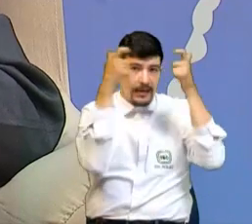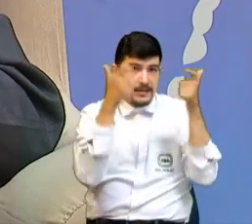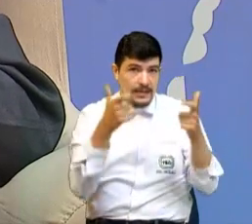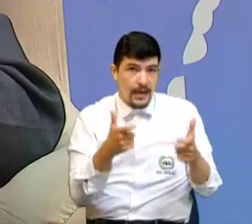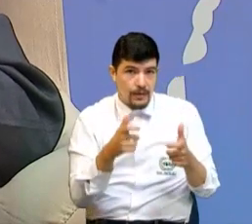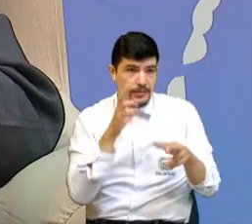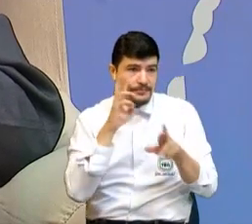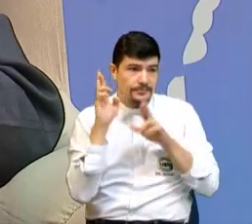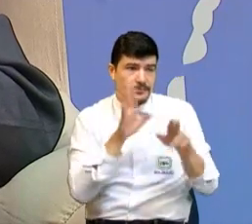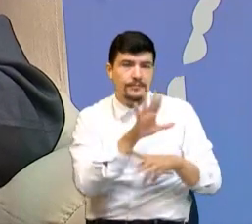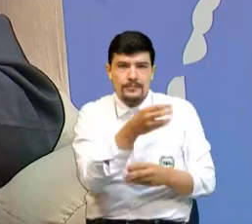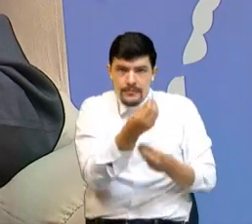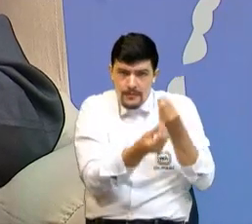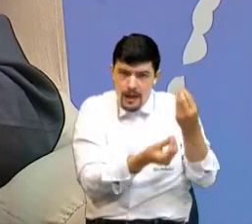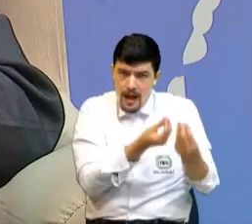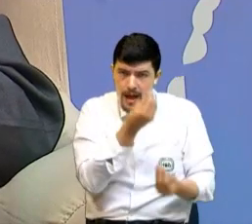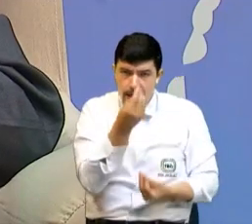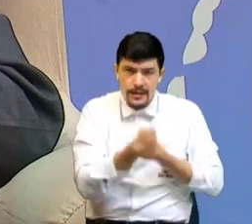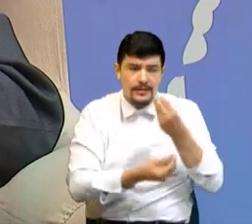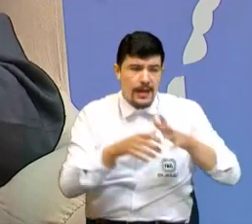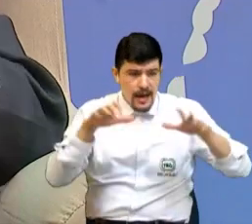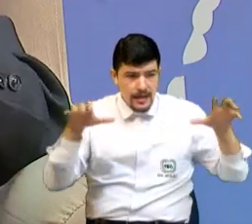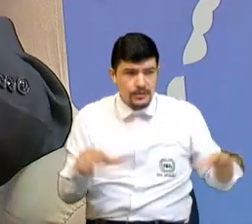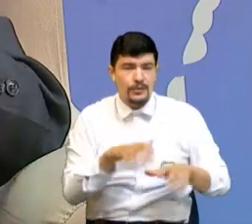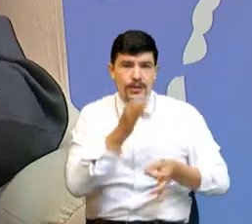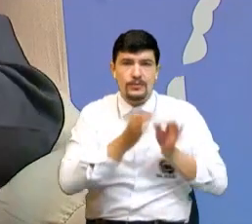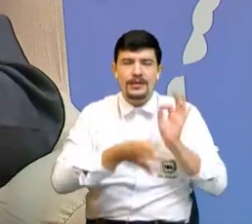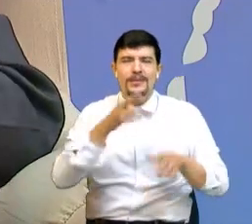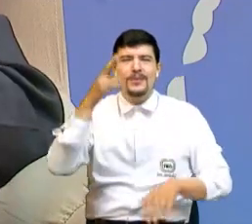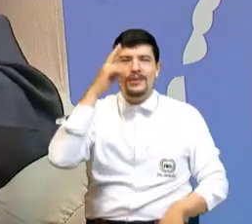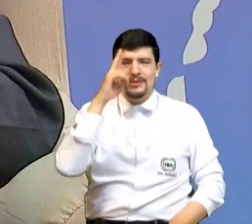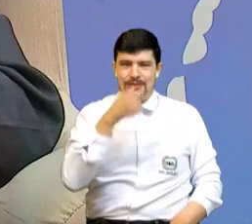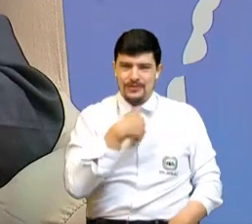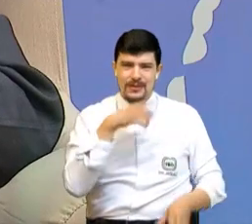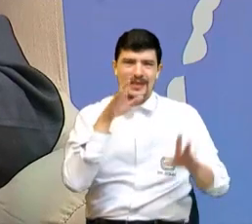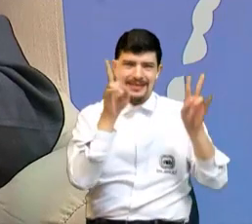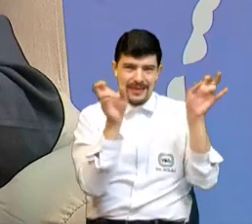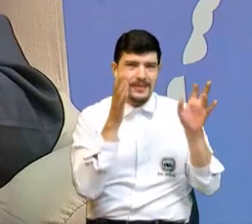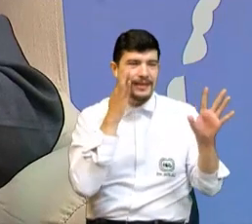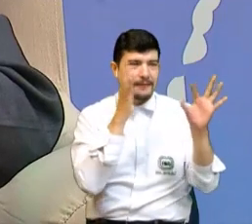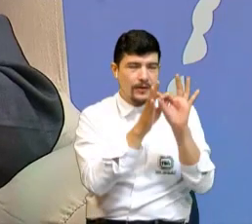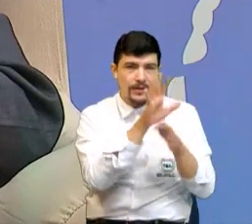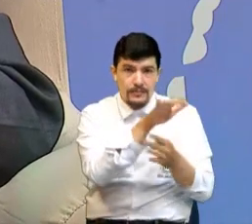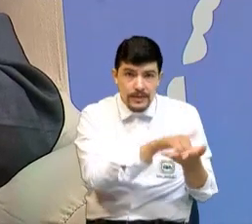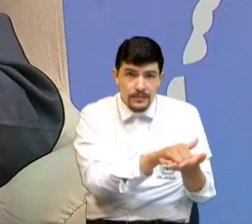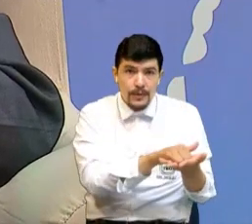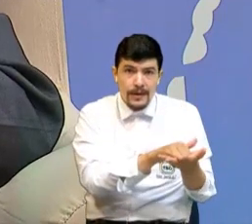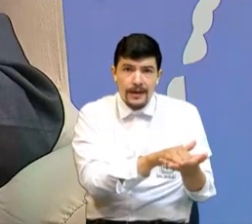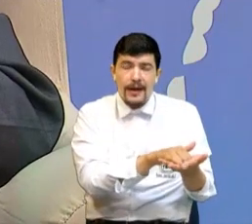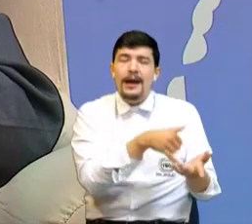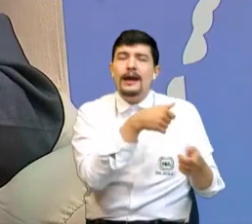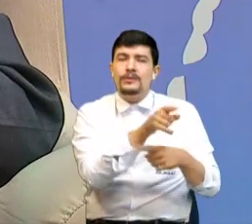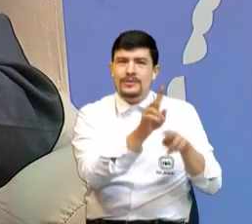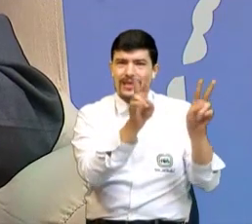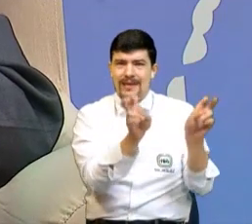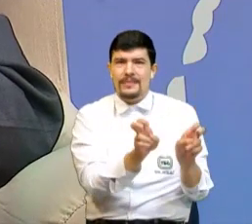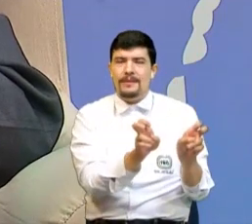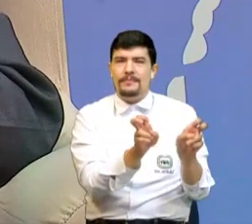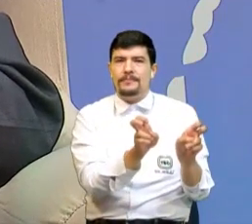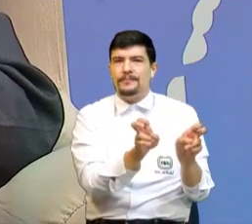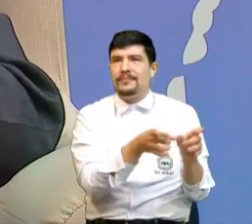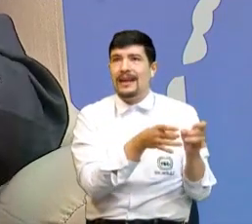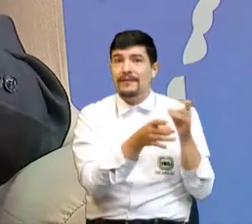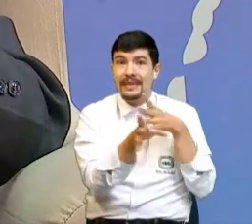de ejercer la acción penal. Y ese punto al que yo hago referencia es el de la